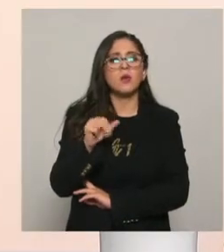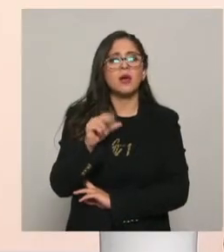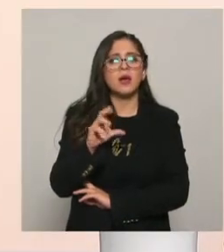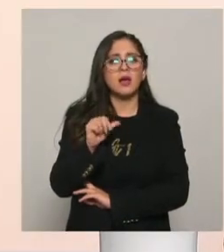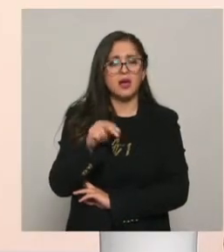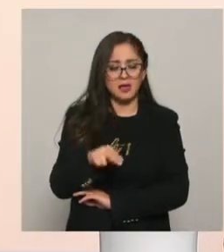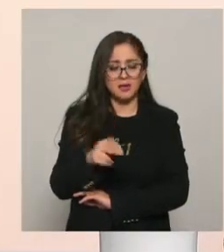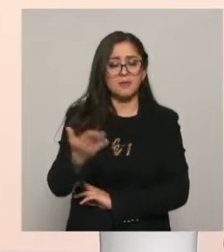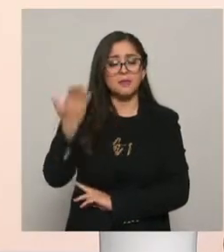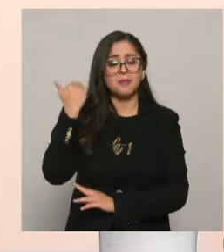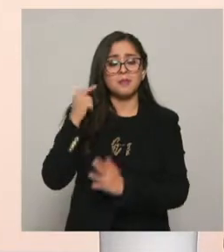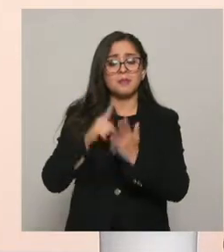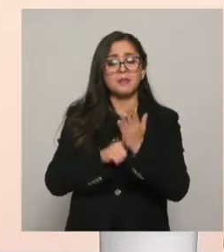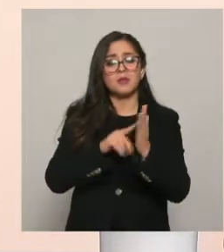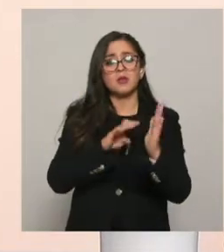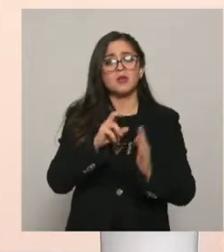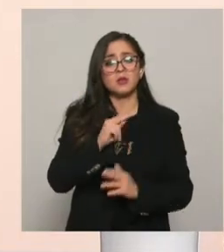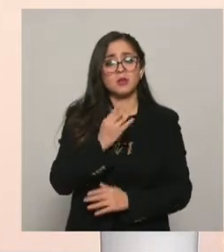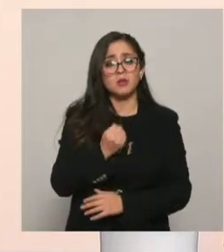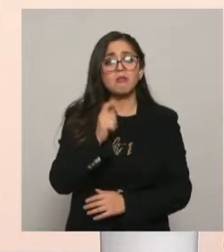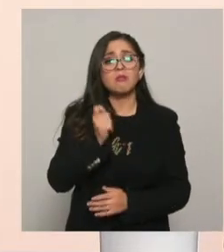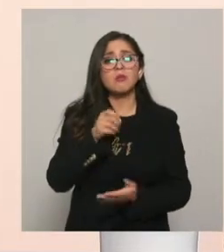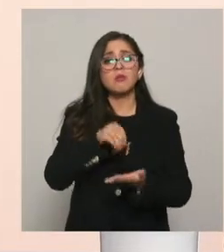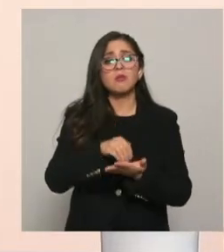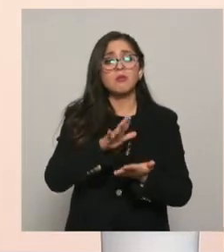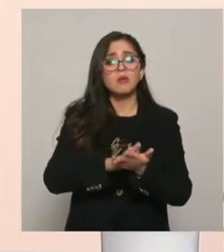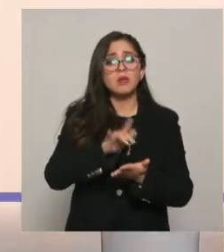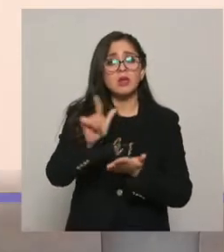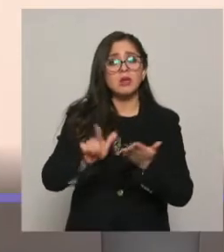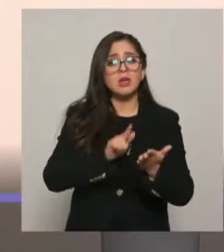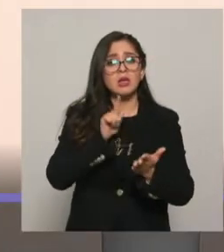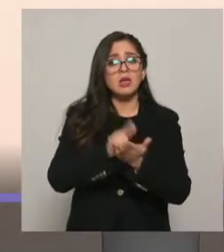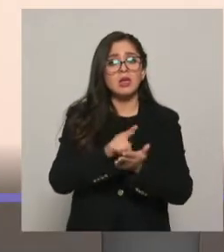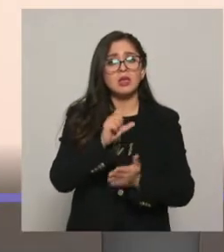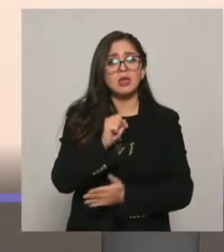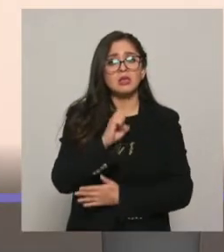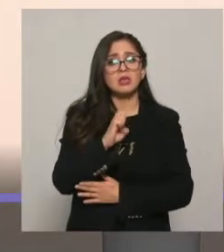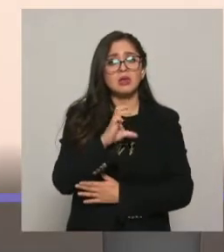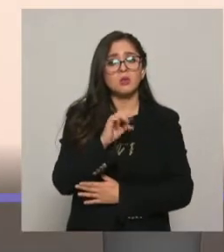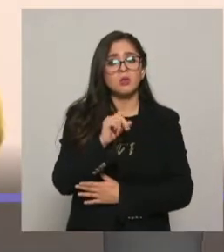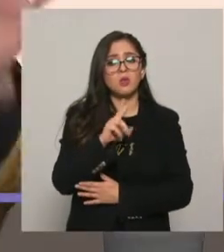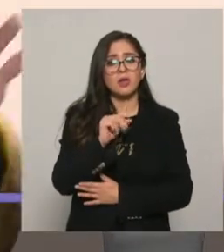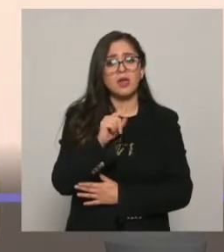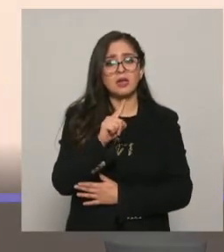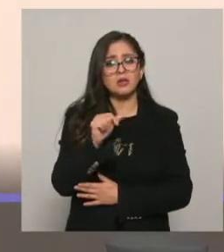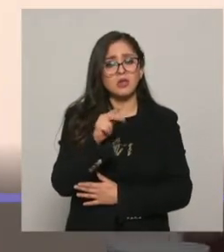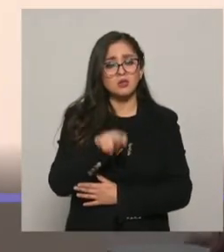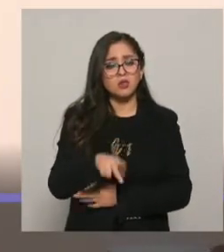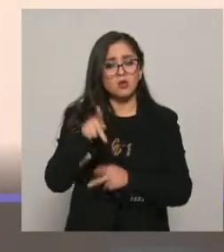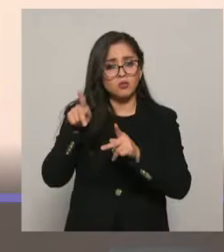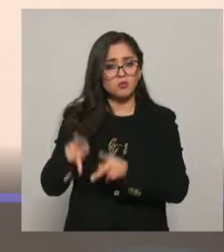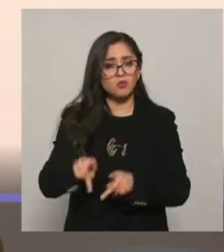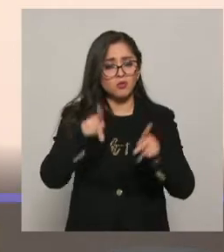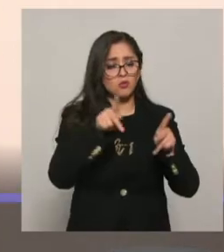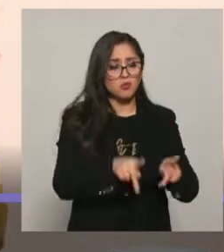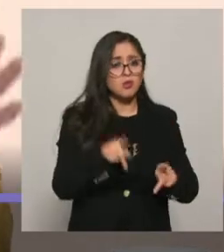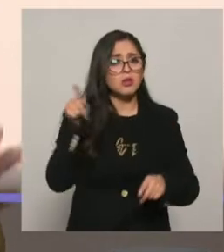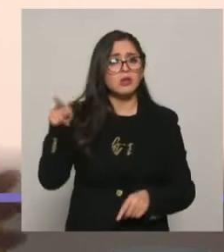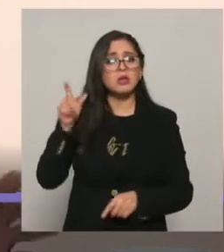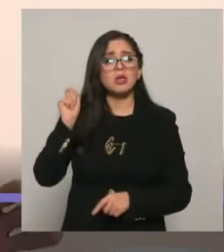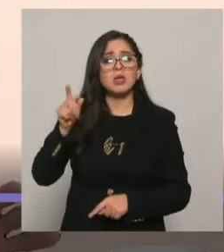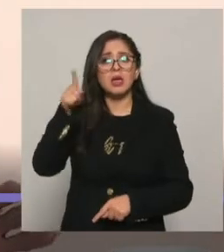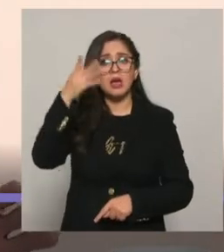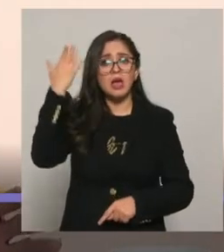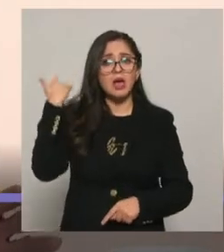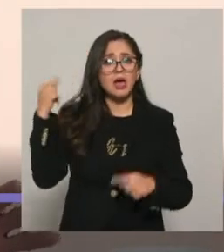1859 Benito Juárez dicta la ley de secularización de los cementerios, que quita los cementerios de todas las iglesias, porque